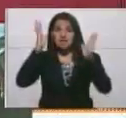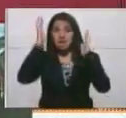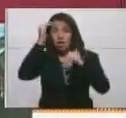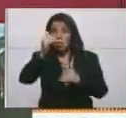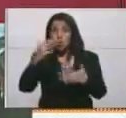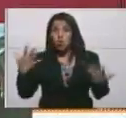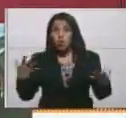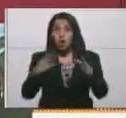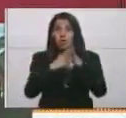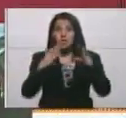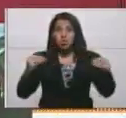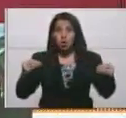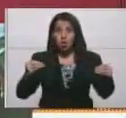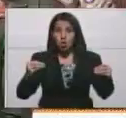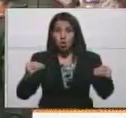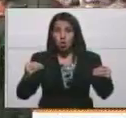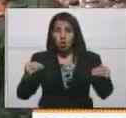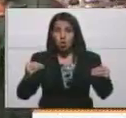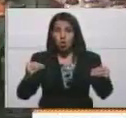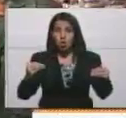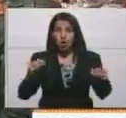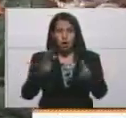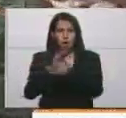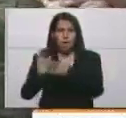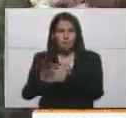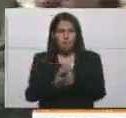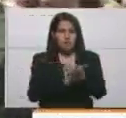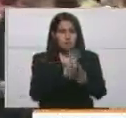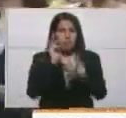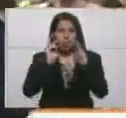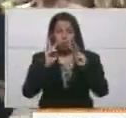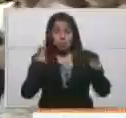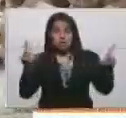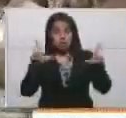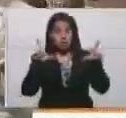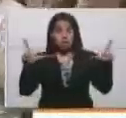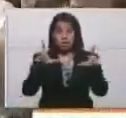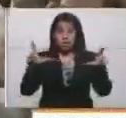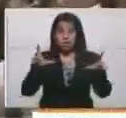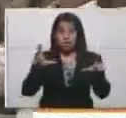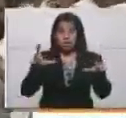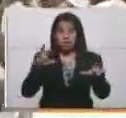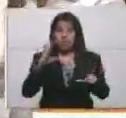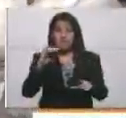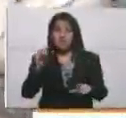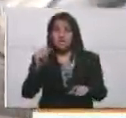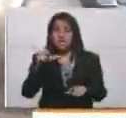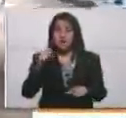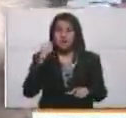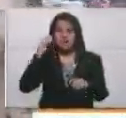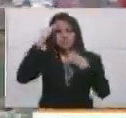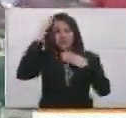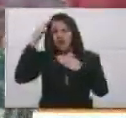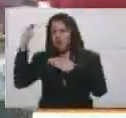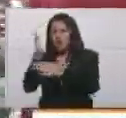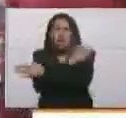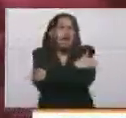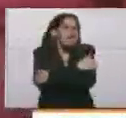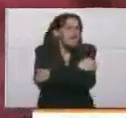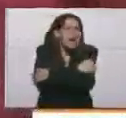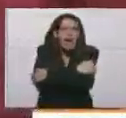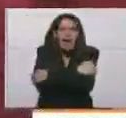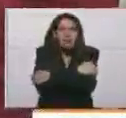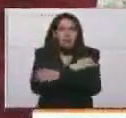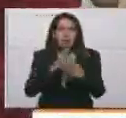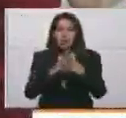Santaella y a todos los camaradas. Estamos viendo el programa aquí, Silly y yo desde temprano. Un gran saludo, un gran abrazo.